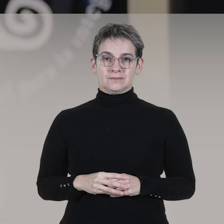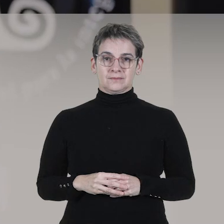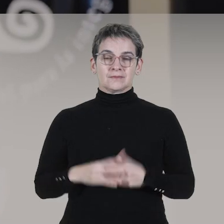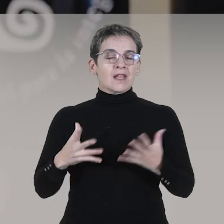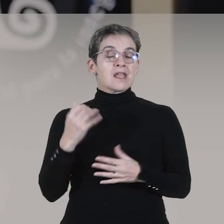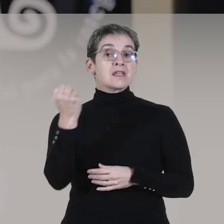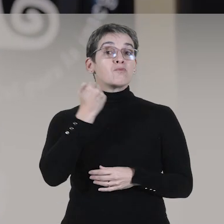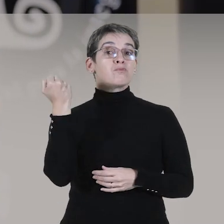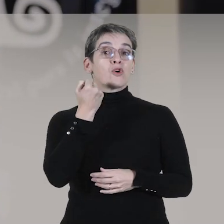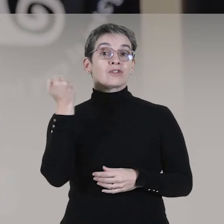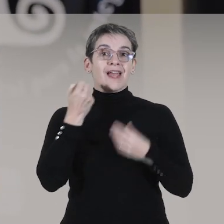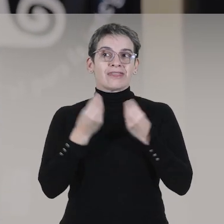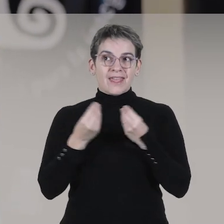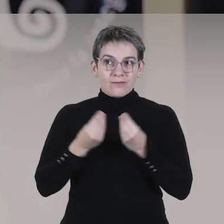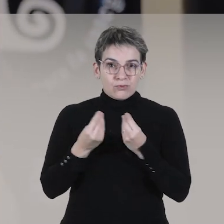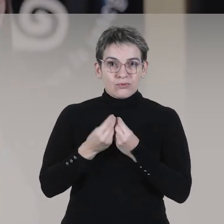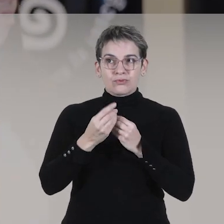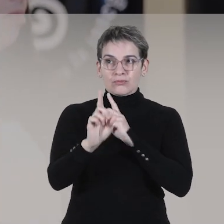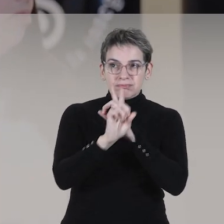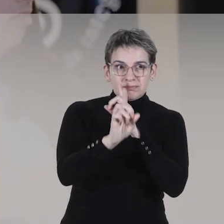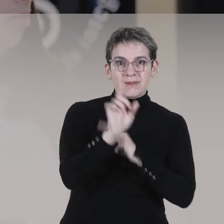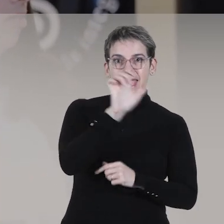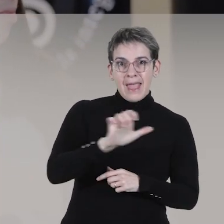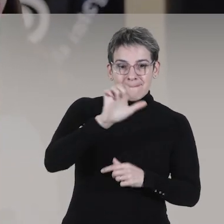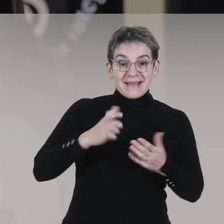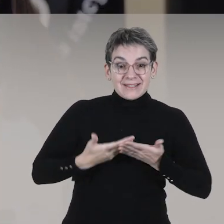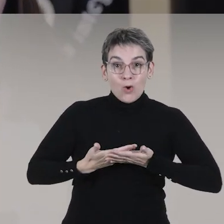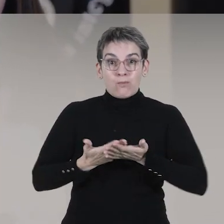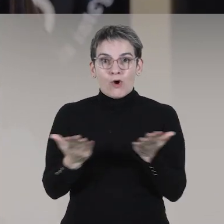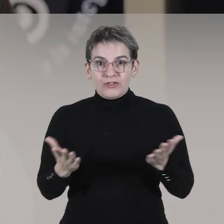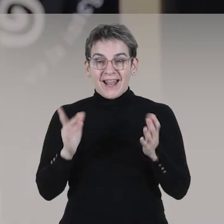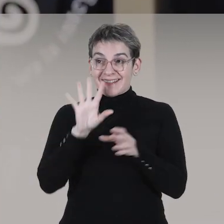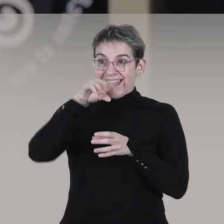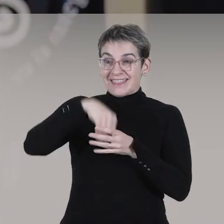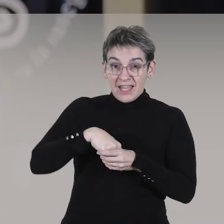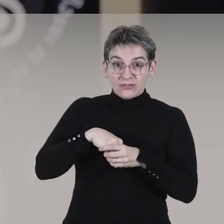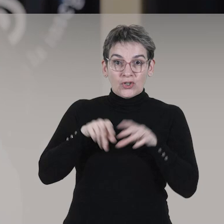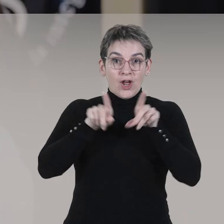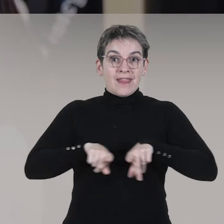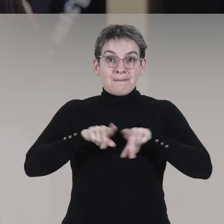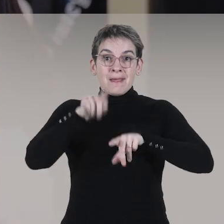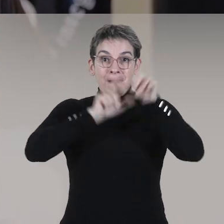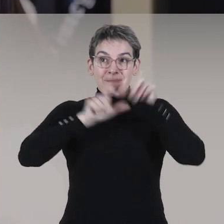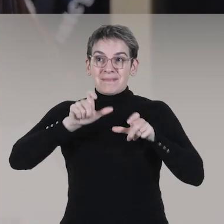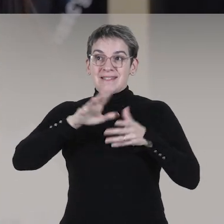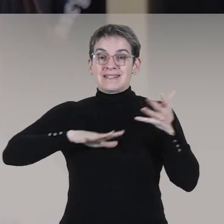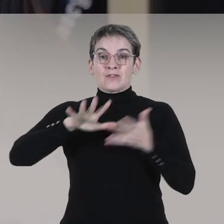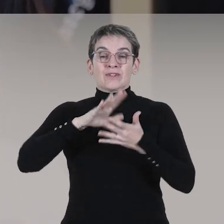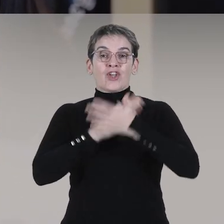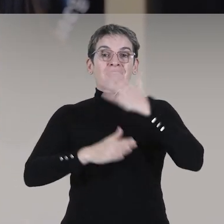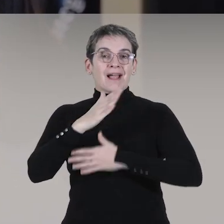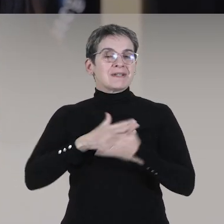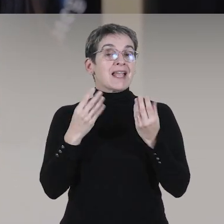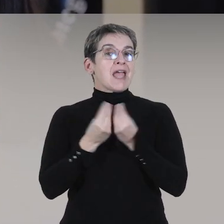Muy importante encontrarnos con otras empresas, mostrar también que dentro de esas personas en situación de discapacidad hay un montón